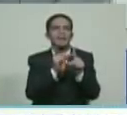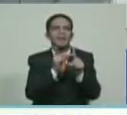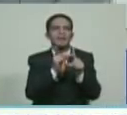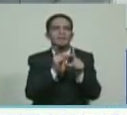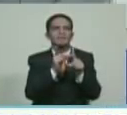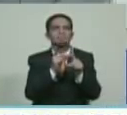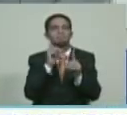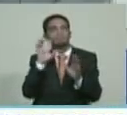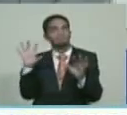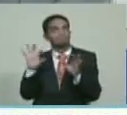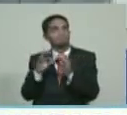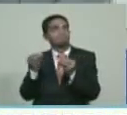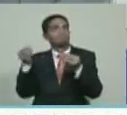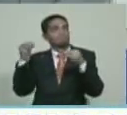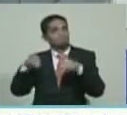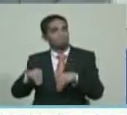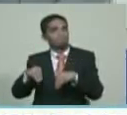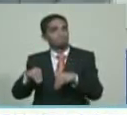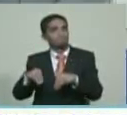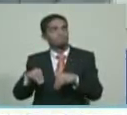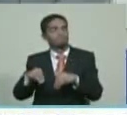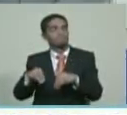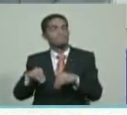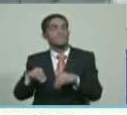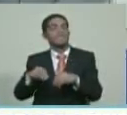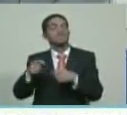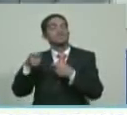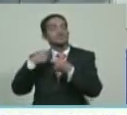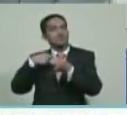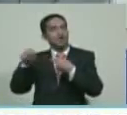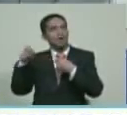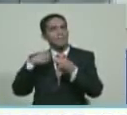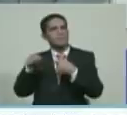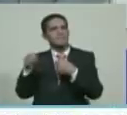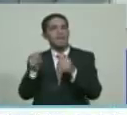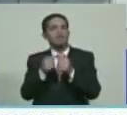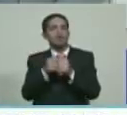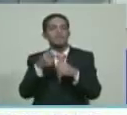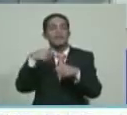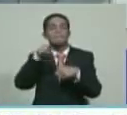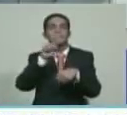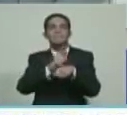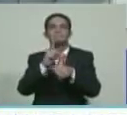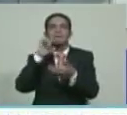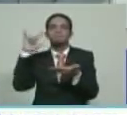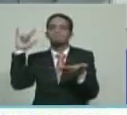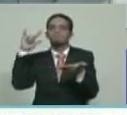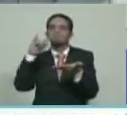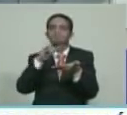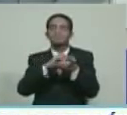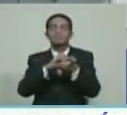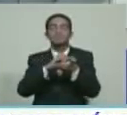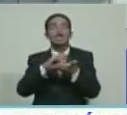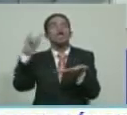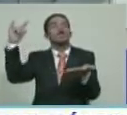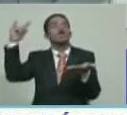alianza estratégica y comercial con nuestra principal aerolínea conviasa